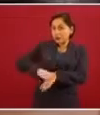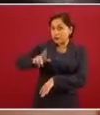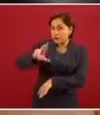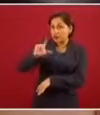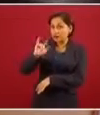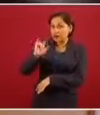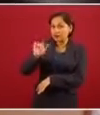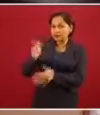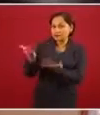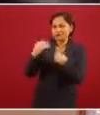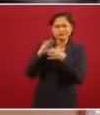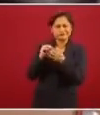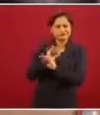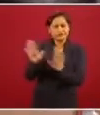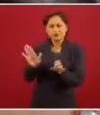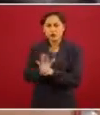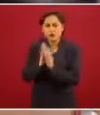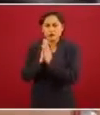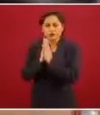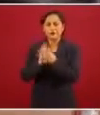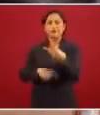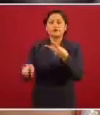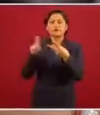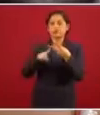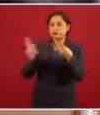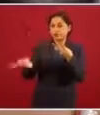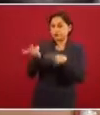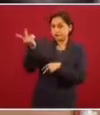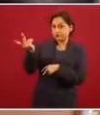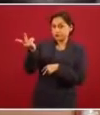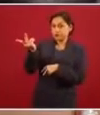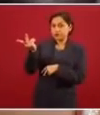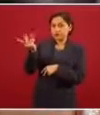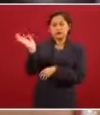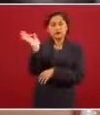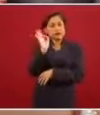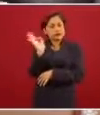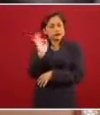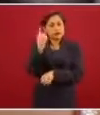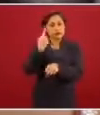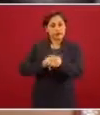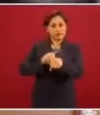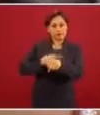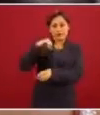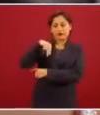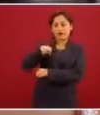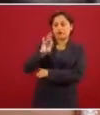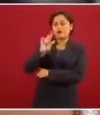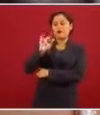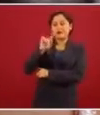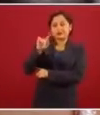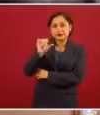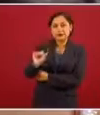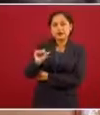favor? Otra duda, ¿pueden coexistir influenza y COVID? ¿En la misma persona? En la